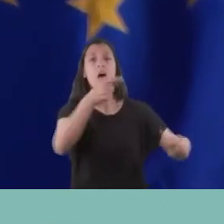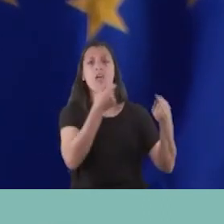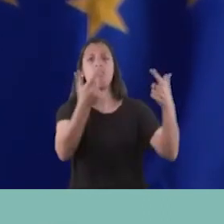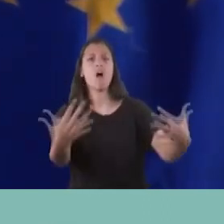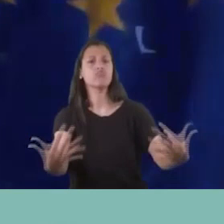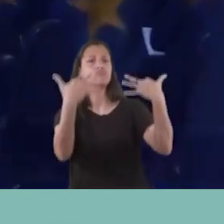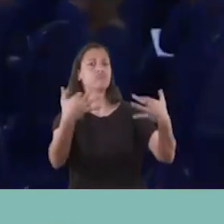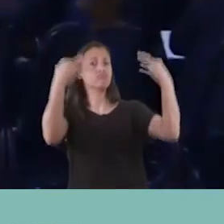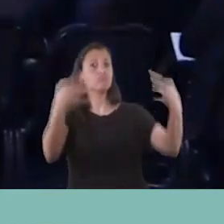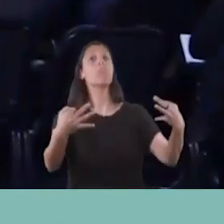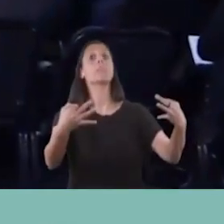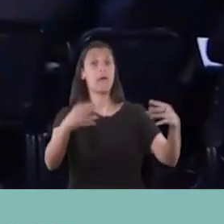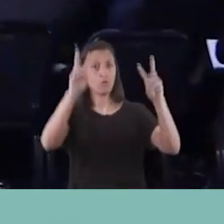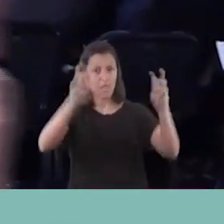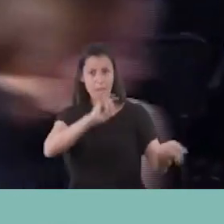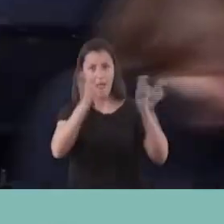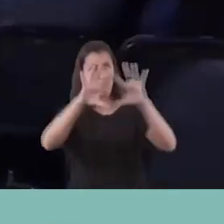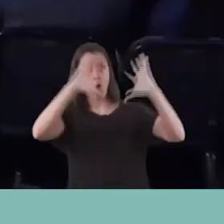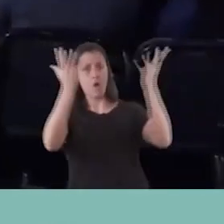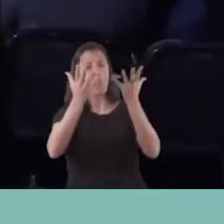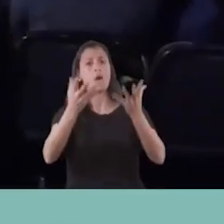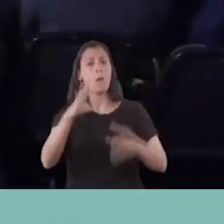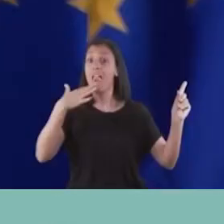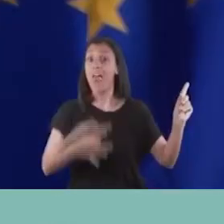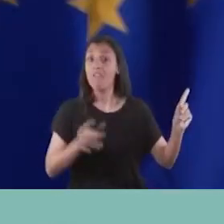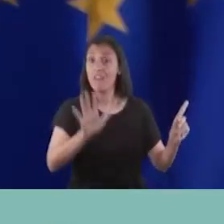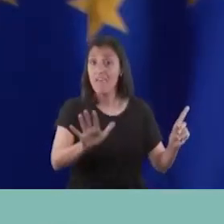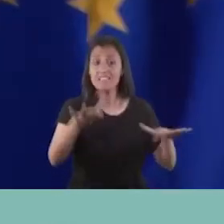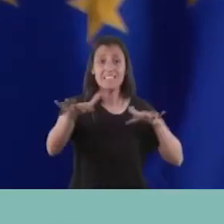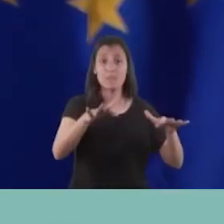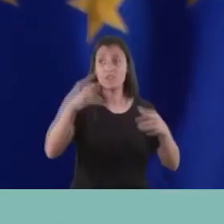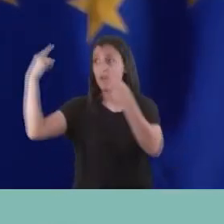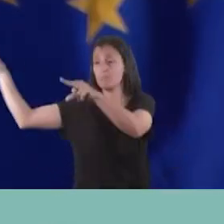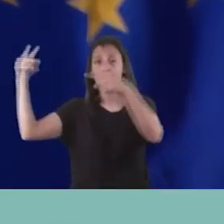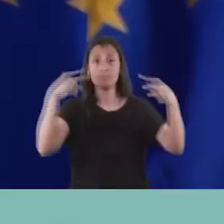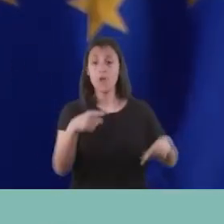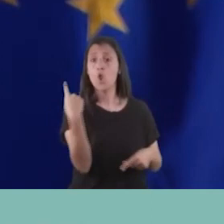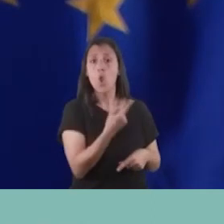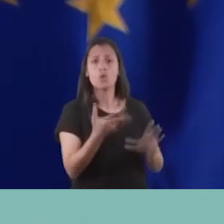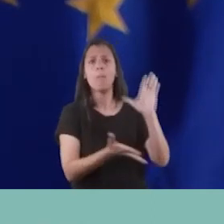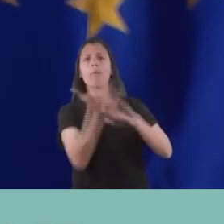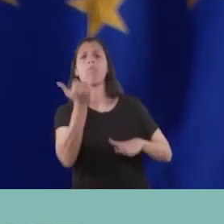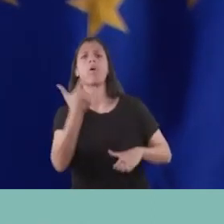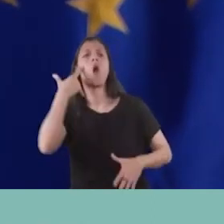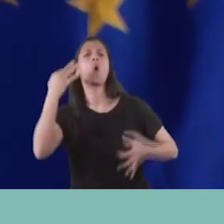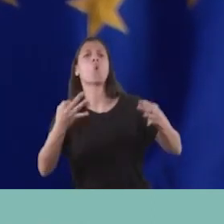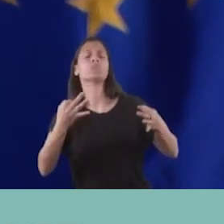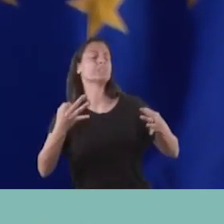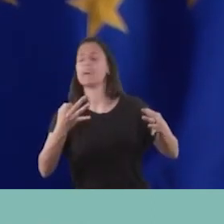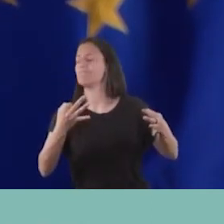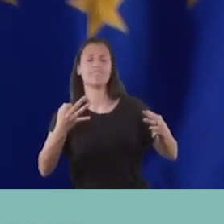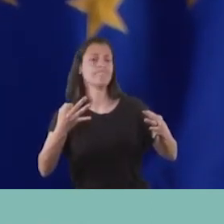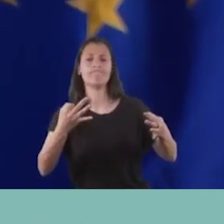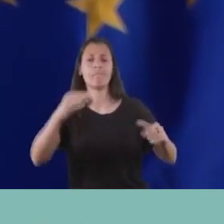Pero el cambio climático se ve en el Caribe. Nosotros percibimos un estado de injusticia muy grande